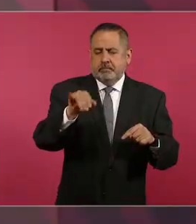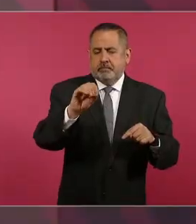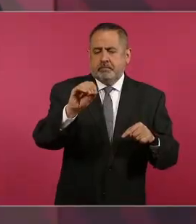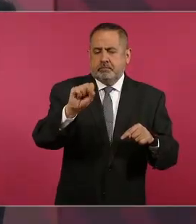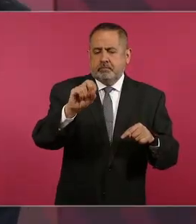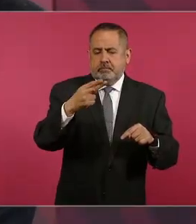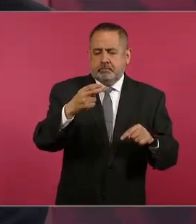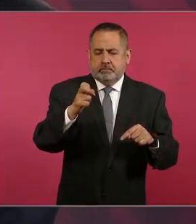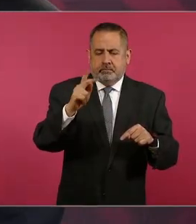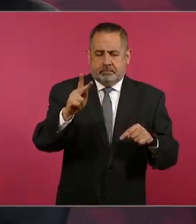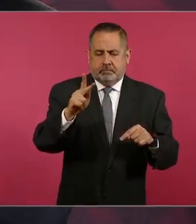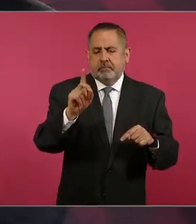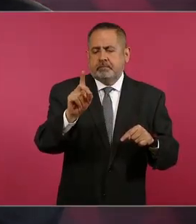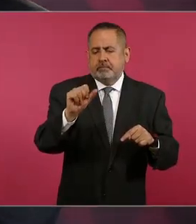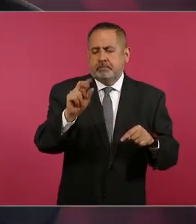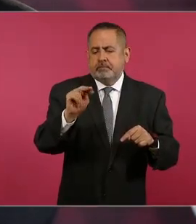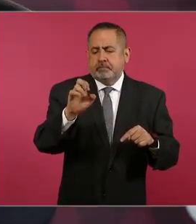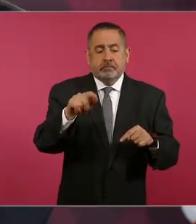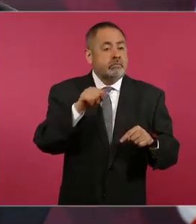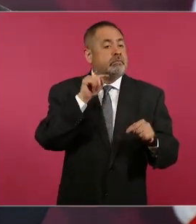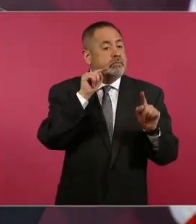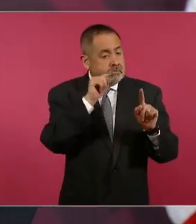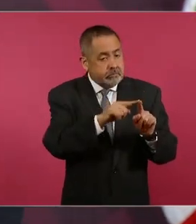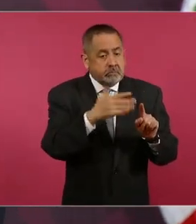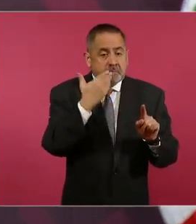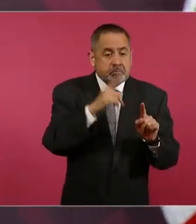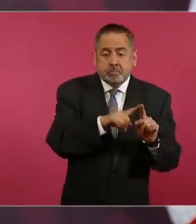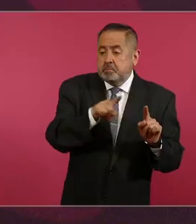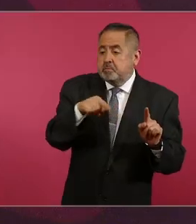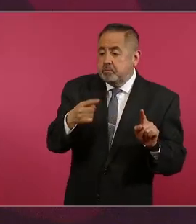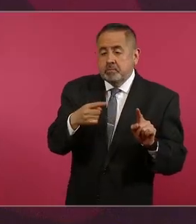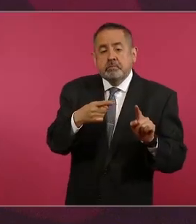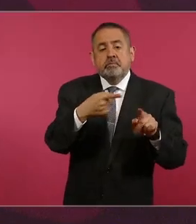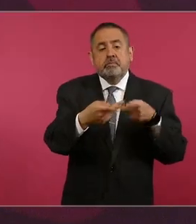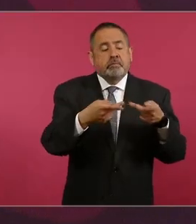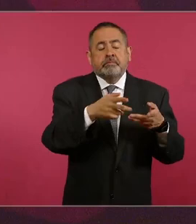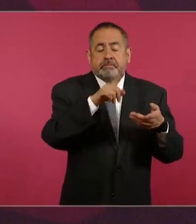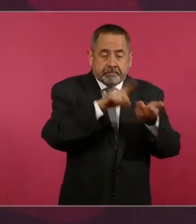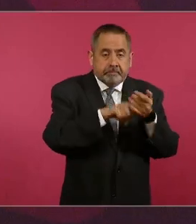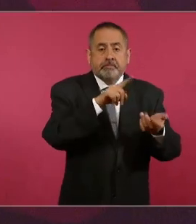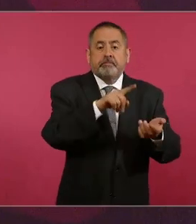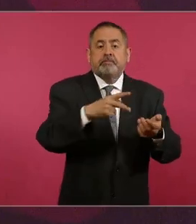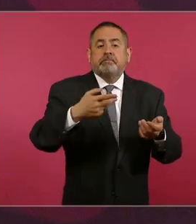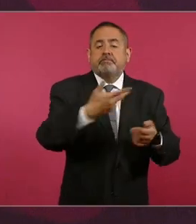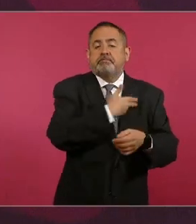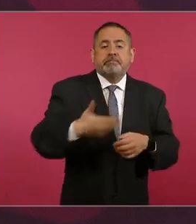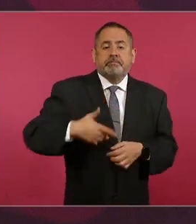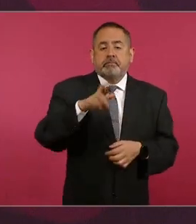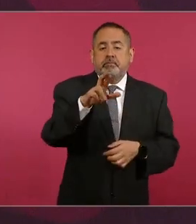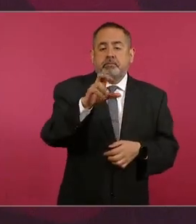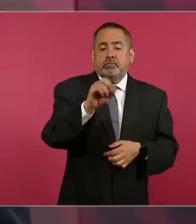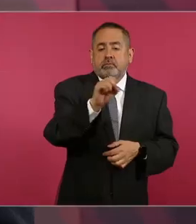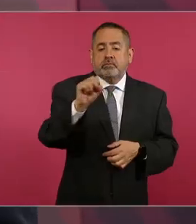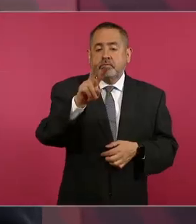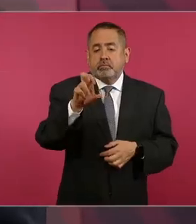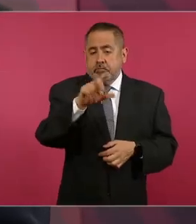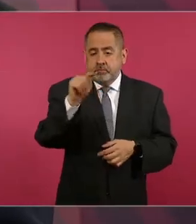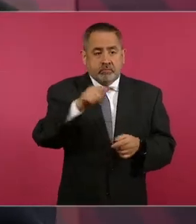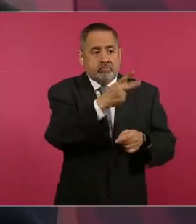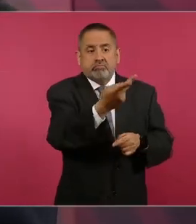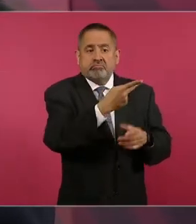que tenía muy buena amistad con el presidente Roosevelt porque Daniel fue jefe